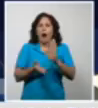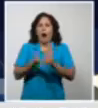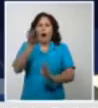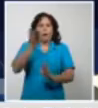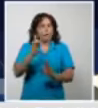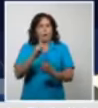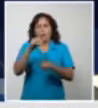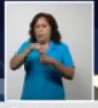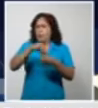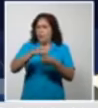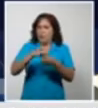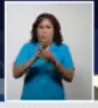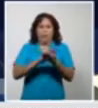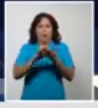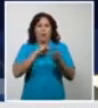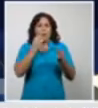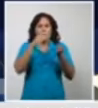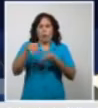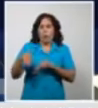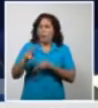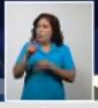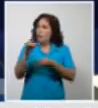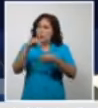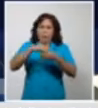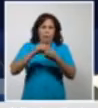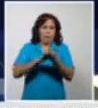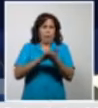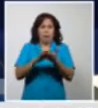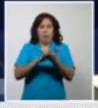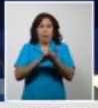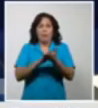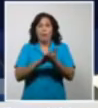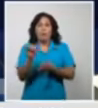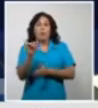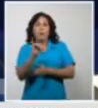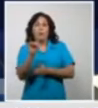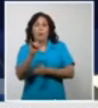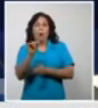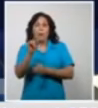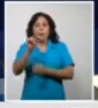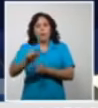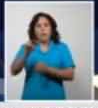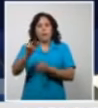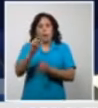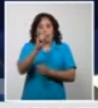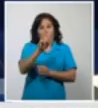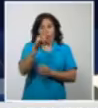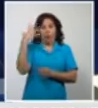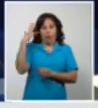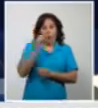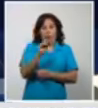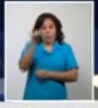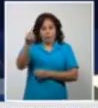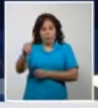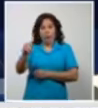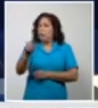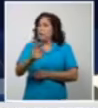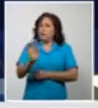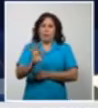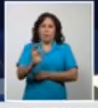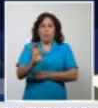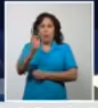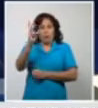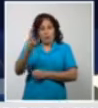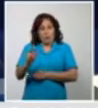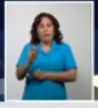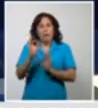se incluyen los fallecidos, no se incluyen los que se evacuaron, y esa es la cifra que nos da.